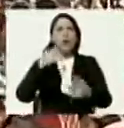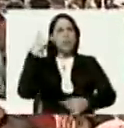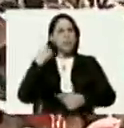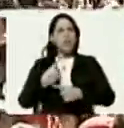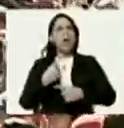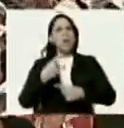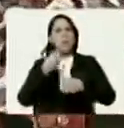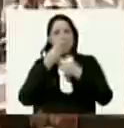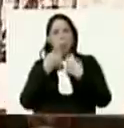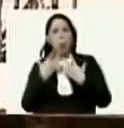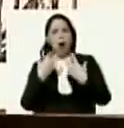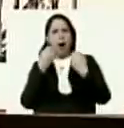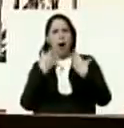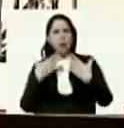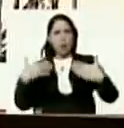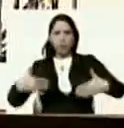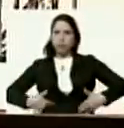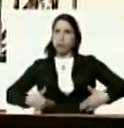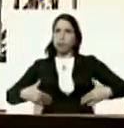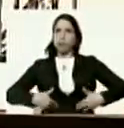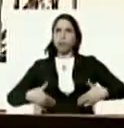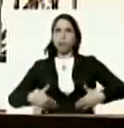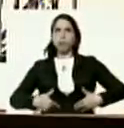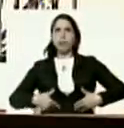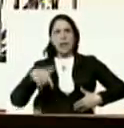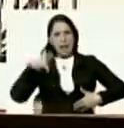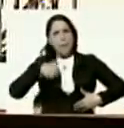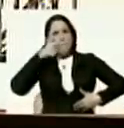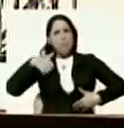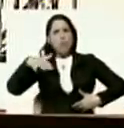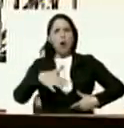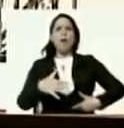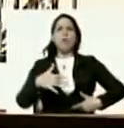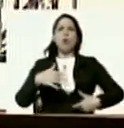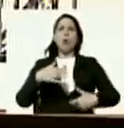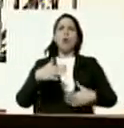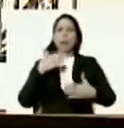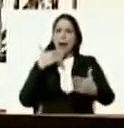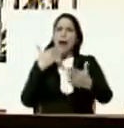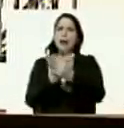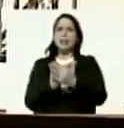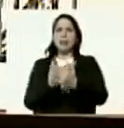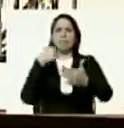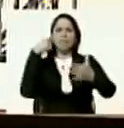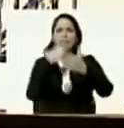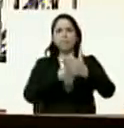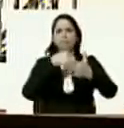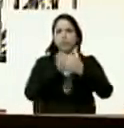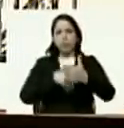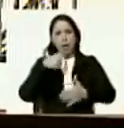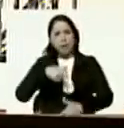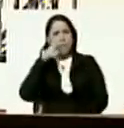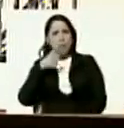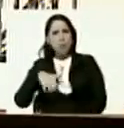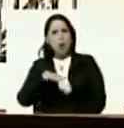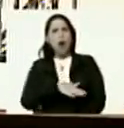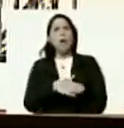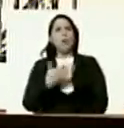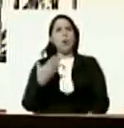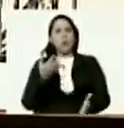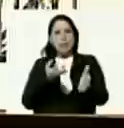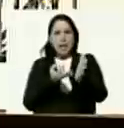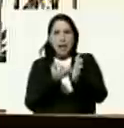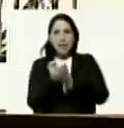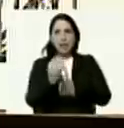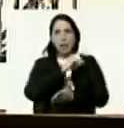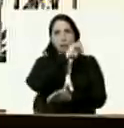sacrificio. Este pueblo vale la pena la lucha. Este pueblo vale la pena la lealtad